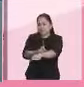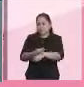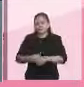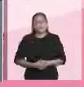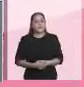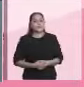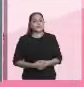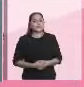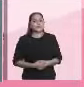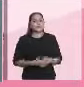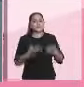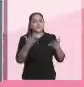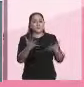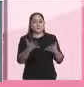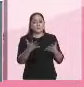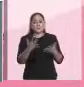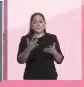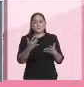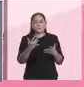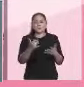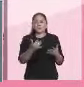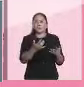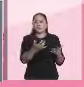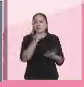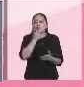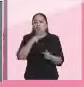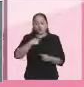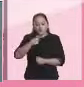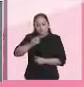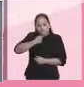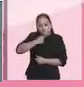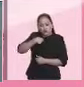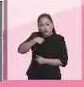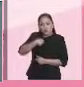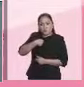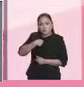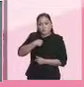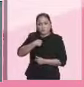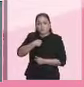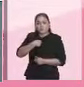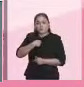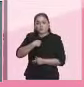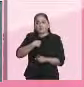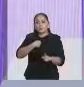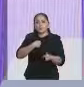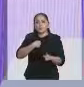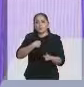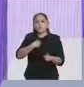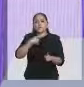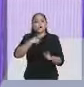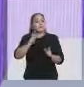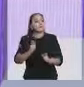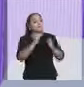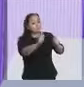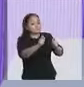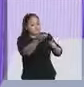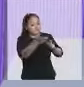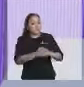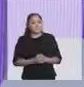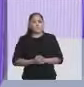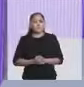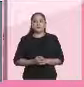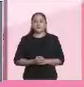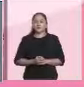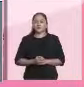qué? Perdón. A ver. Y los tres departamentos. Estoy en el uso de la palabra. Le voy a dar entonces, la palabra. Entonces, ¿por qué? Le voy a dar la palabra. Entonces, ¿por